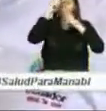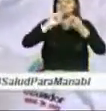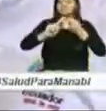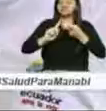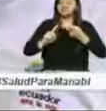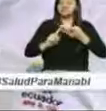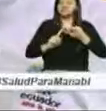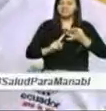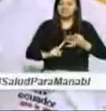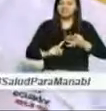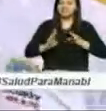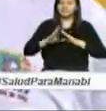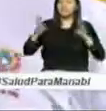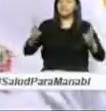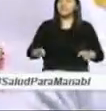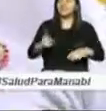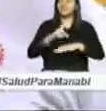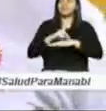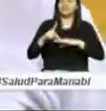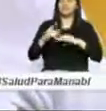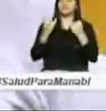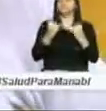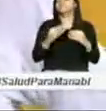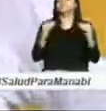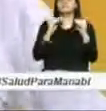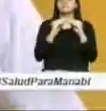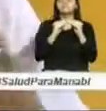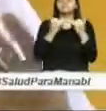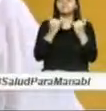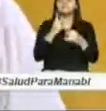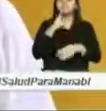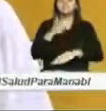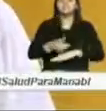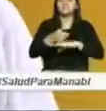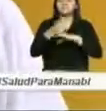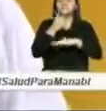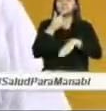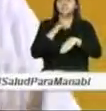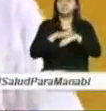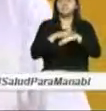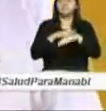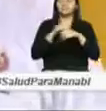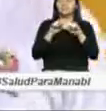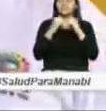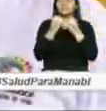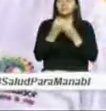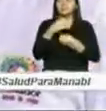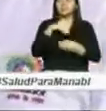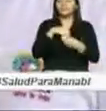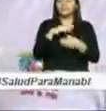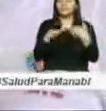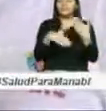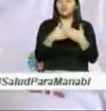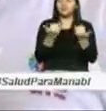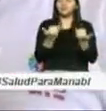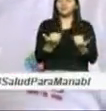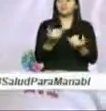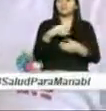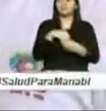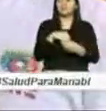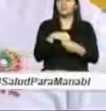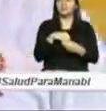los compañeros de la mesa directiva, que son autoridades en toda sociedad civilizada, organizada, moderna.